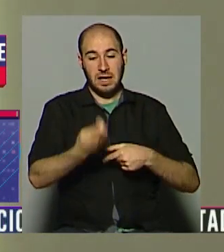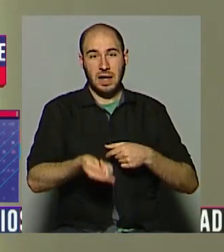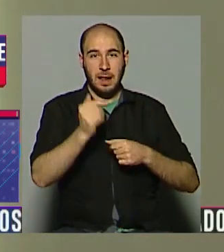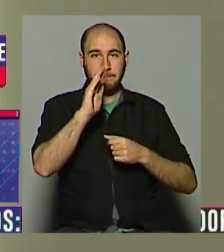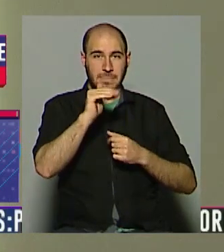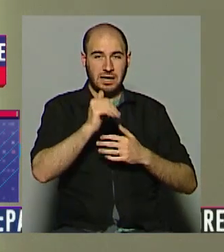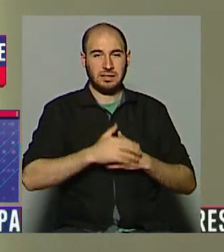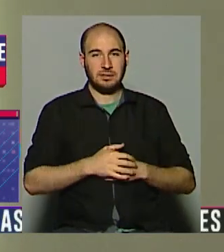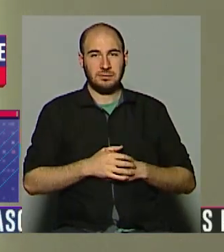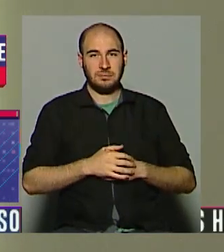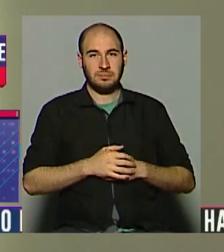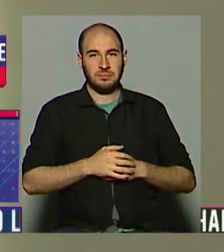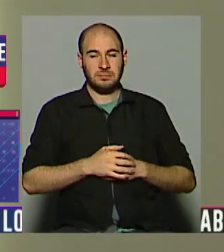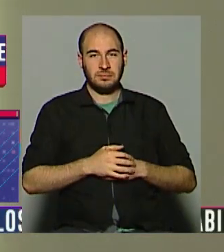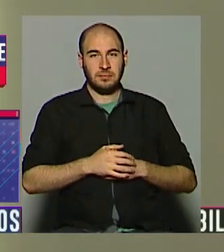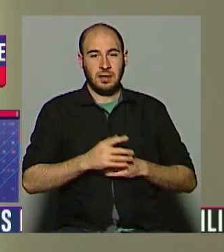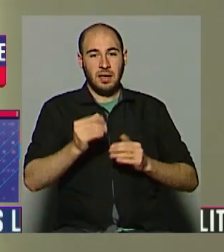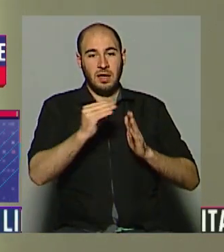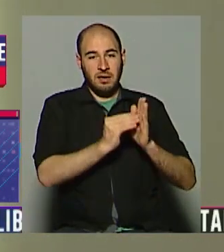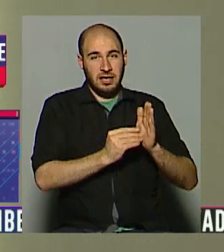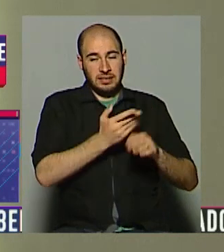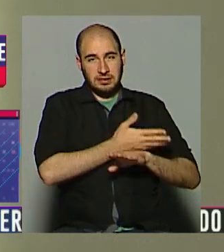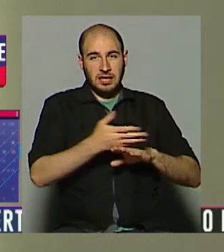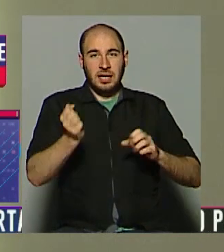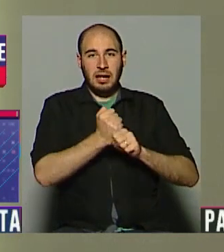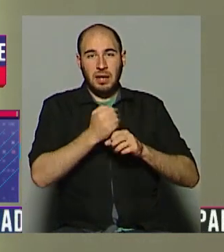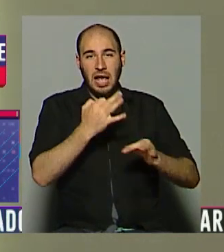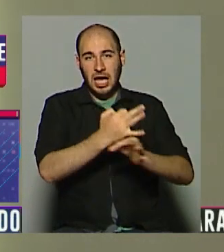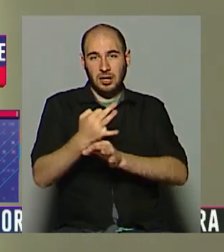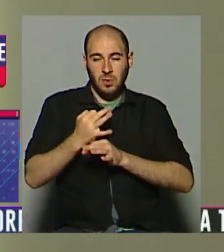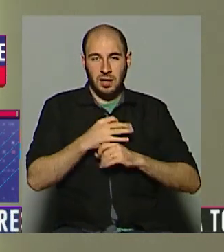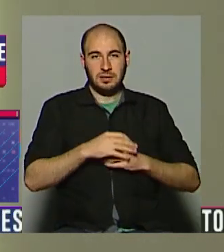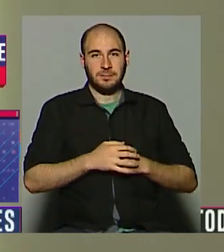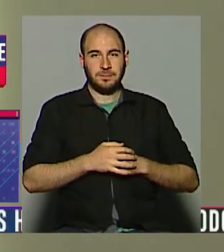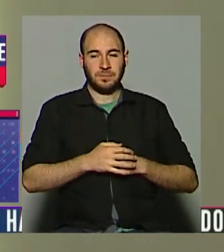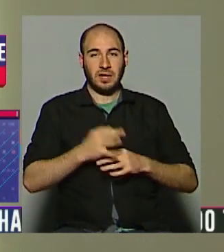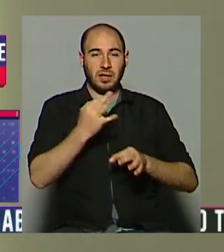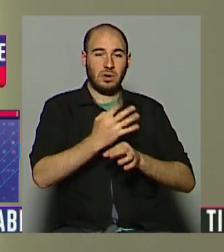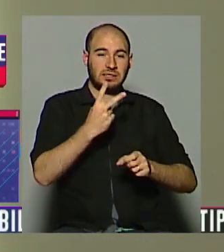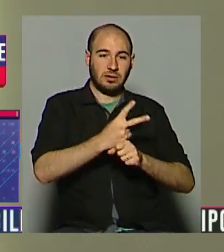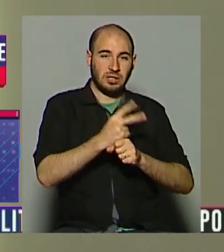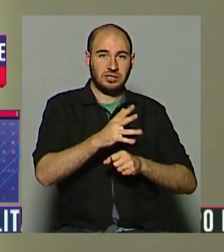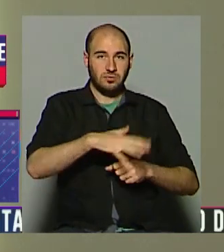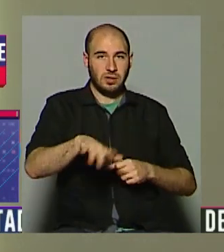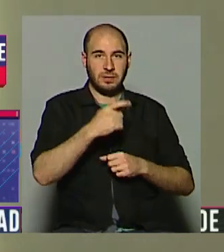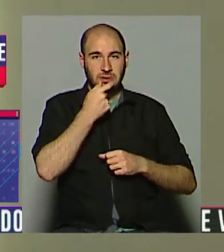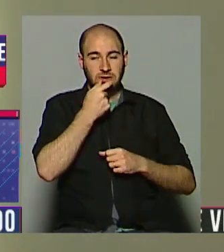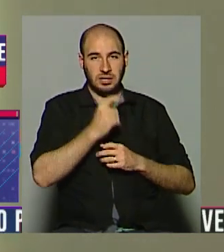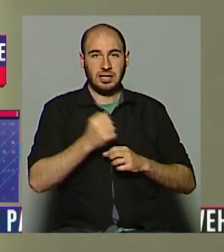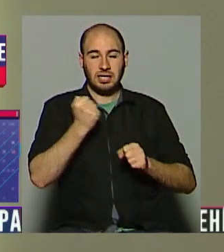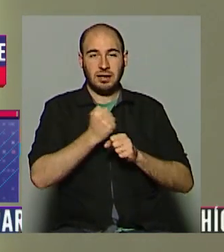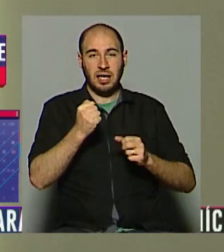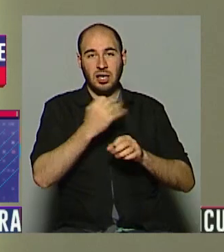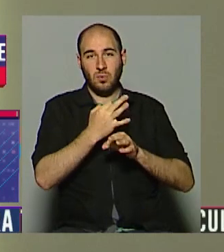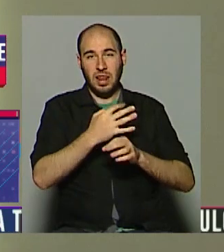martes sigue el cronograma trabajando con colegios secundarios de la ciudad de Mendoza. Trabajamos con